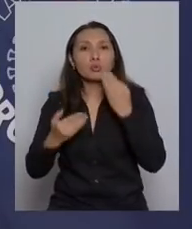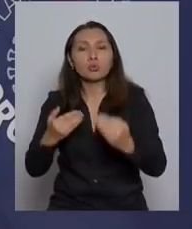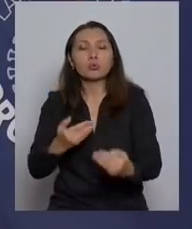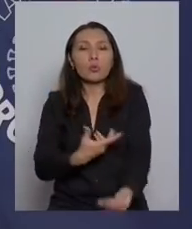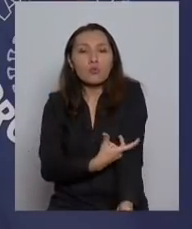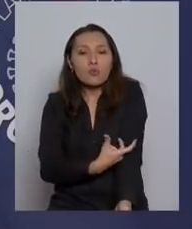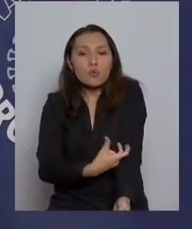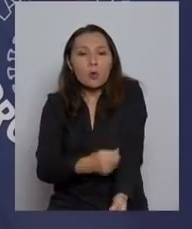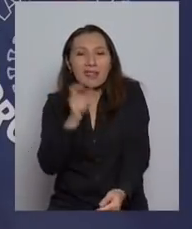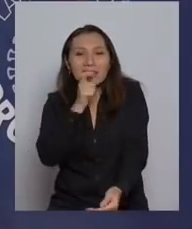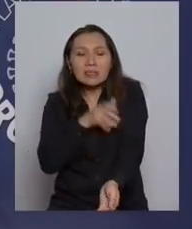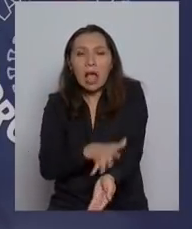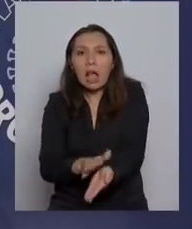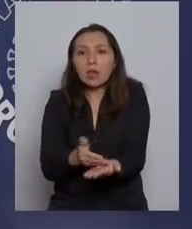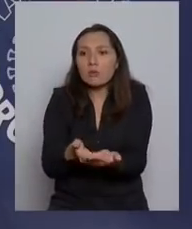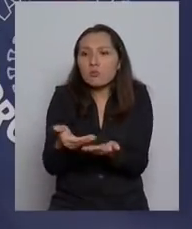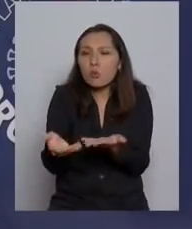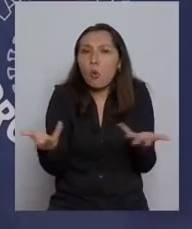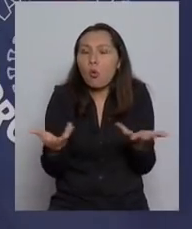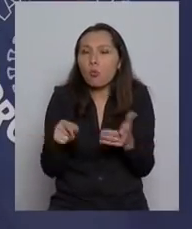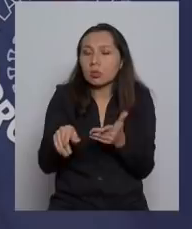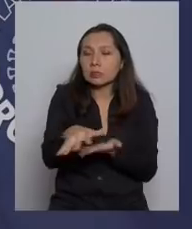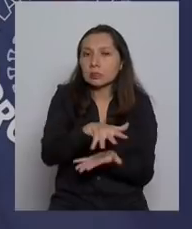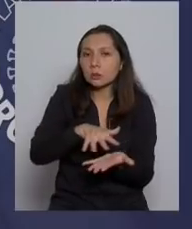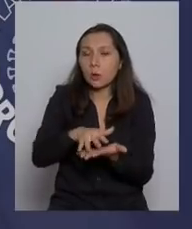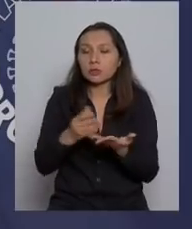sangre. ¿Qué antecedentes hay y cómo está esa situación?